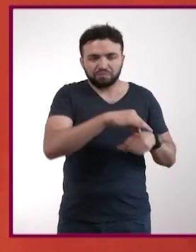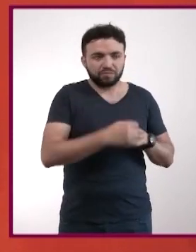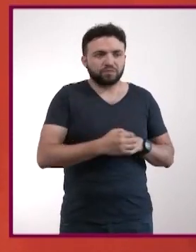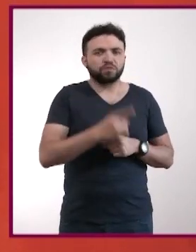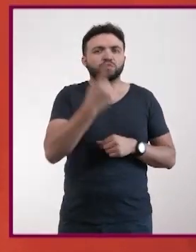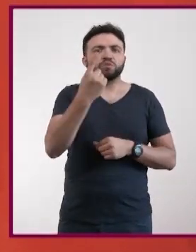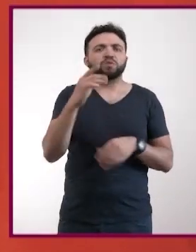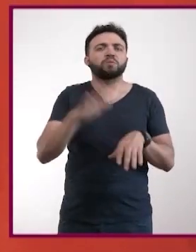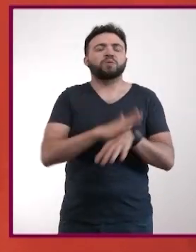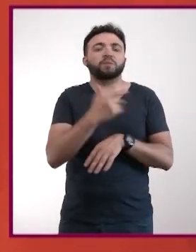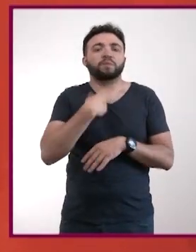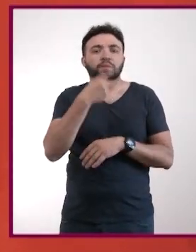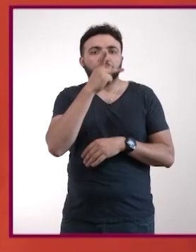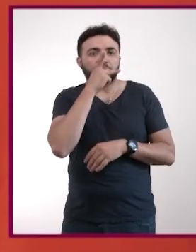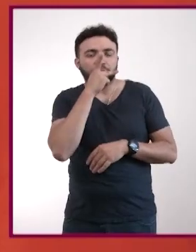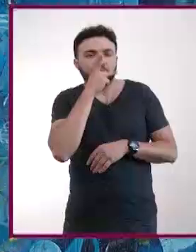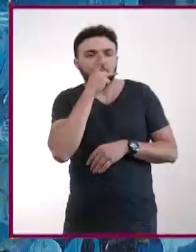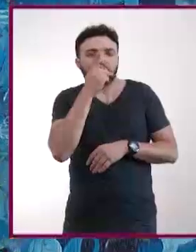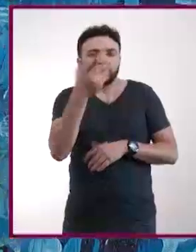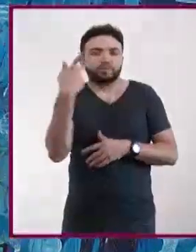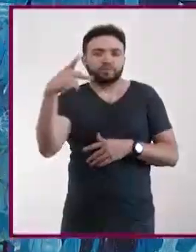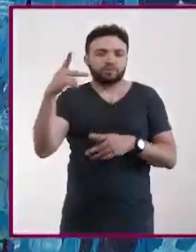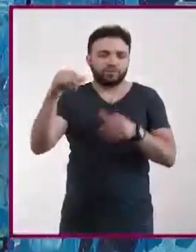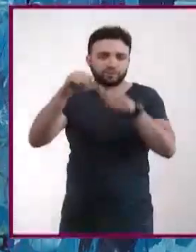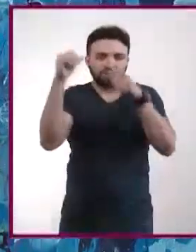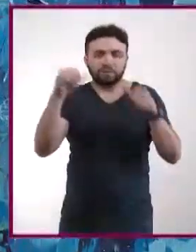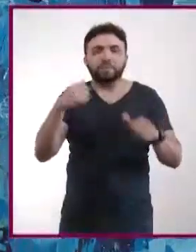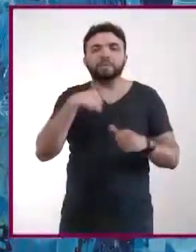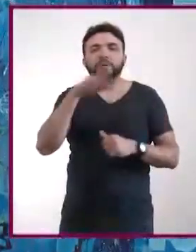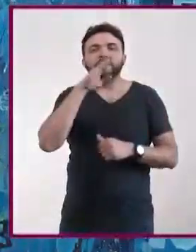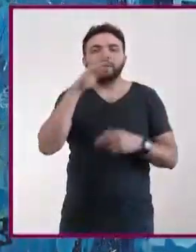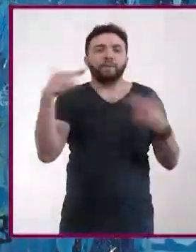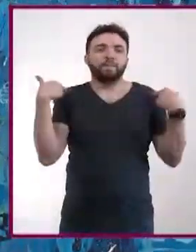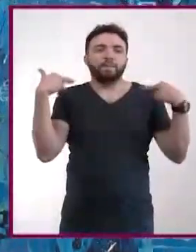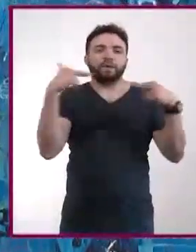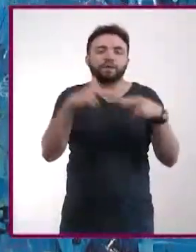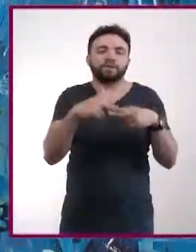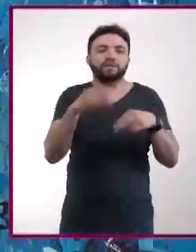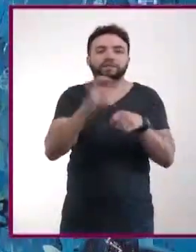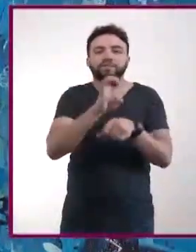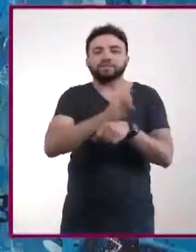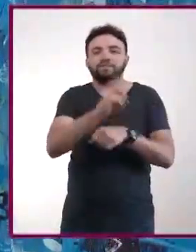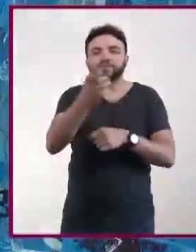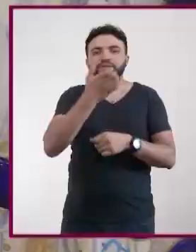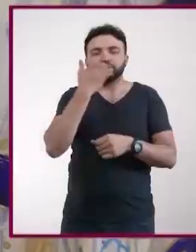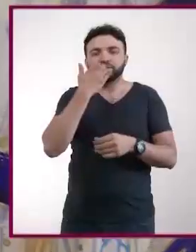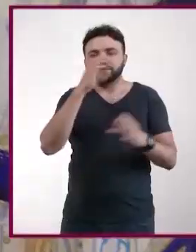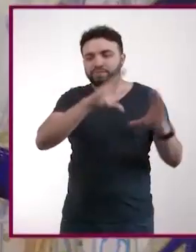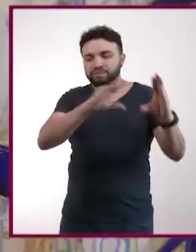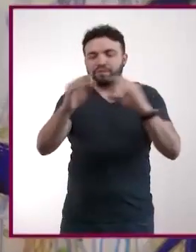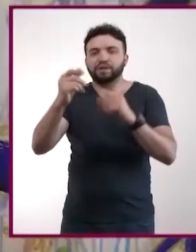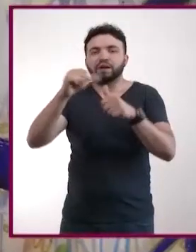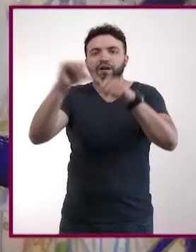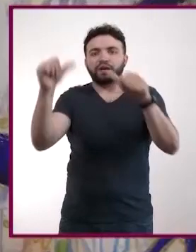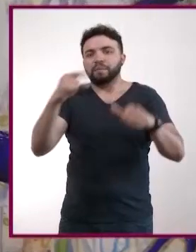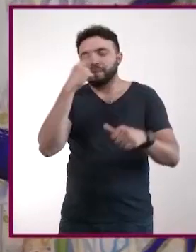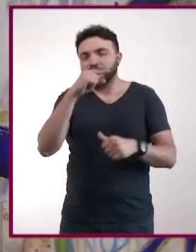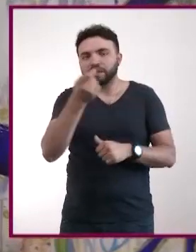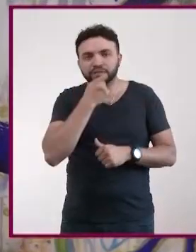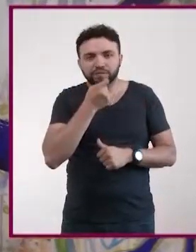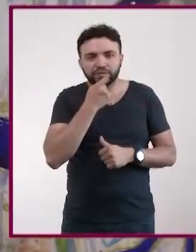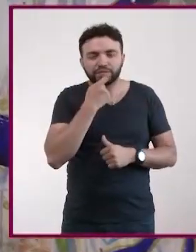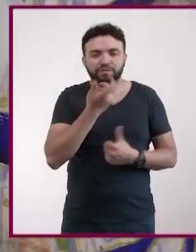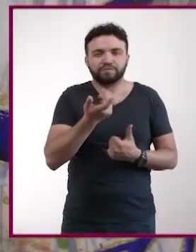Uno, porque mi padre era artista y mi madre es maestra y dio clases también de arte para niños, etcétera,